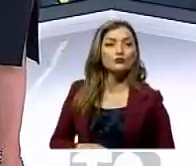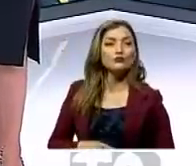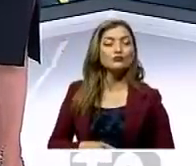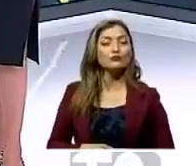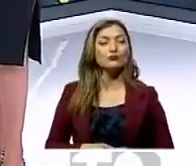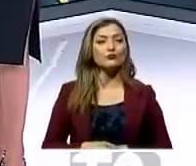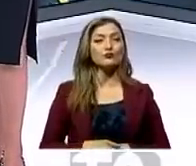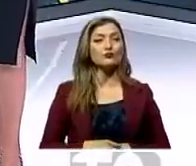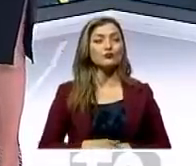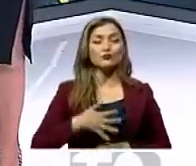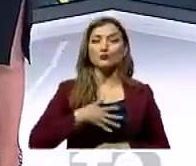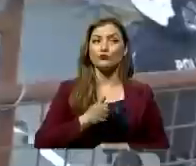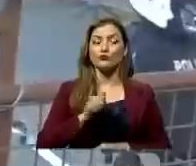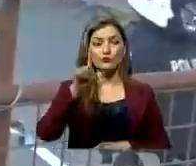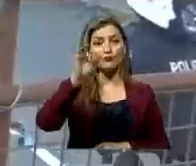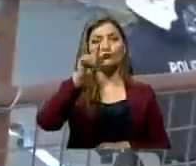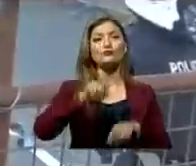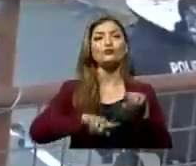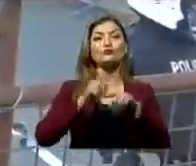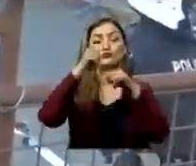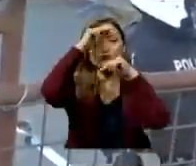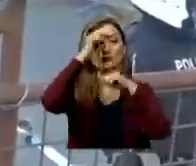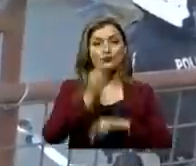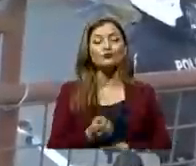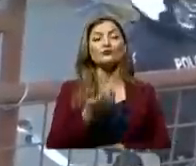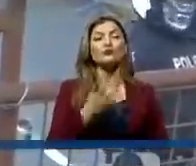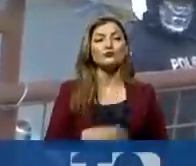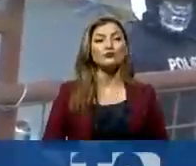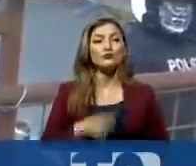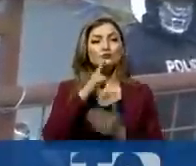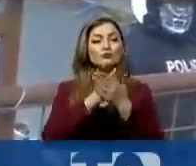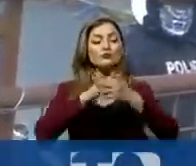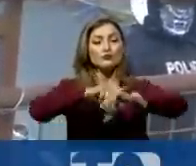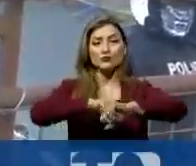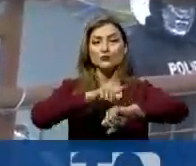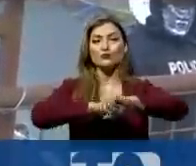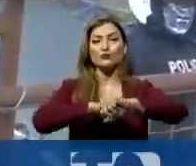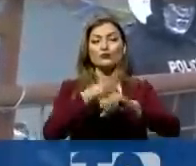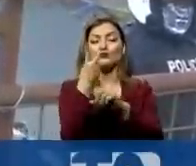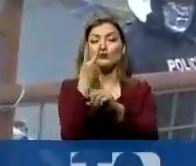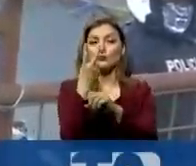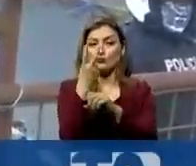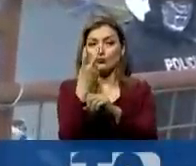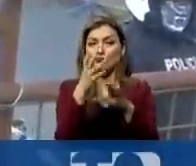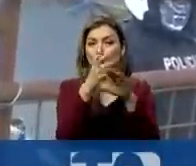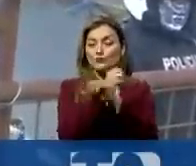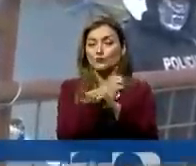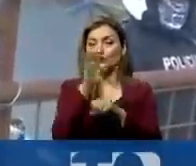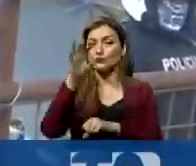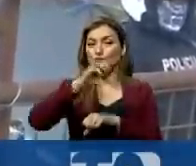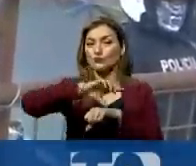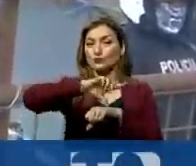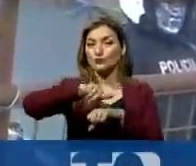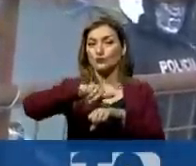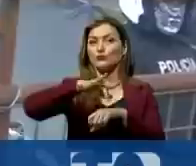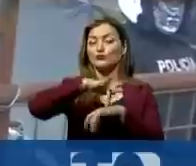que tales amigos televidentes muy buenos días alrededor de las 12 horas con 40 minutos de la madrugada de este martes 14 de